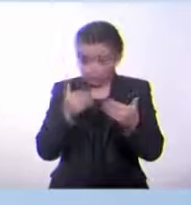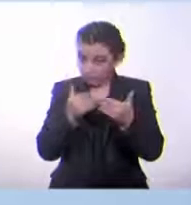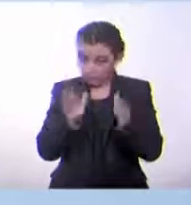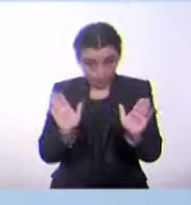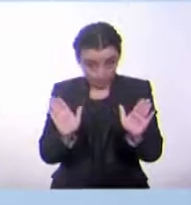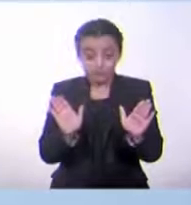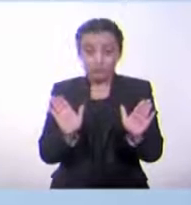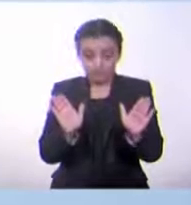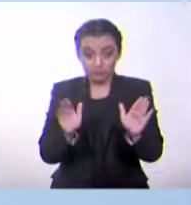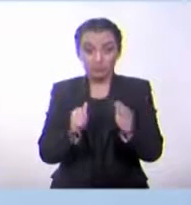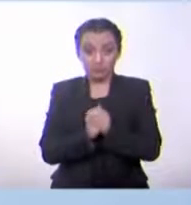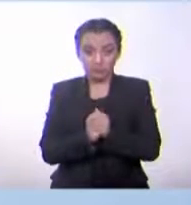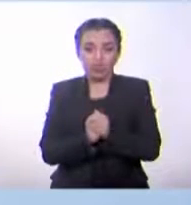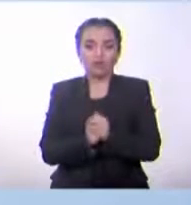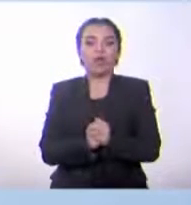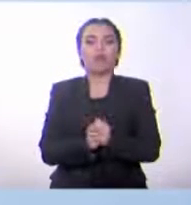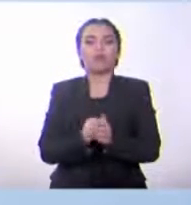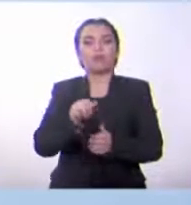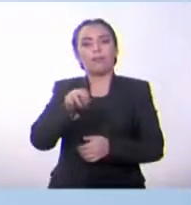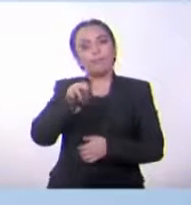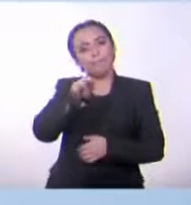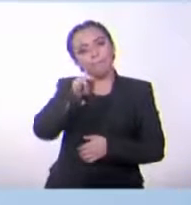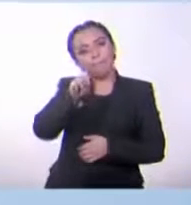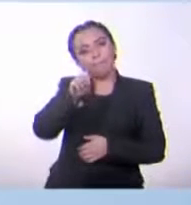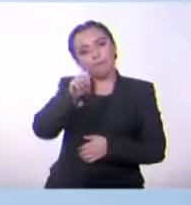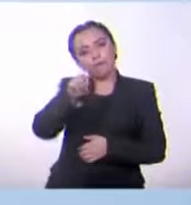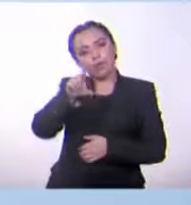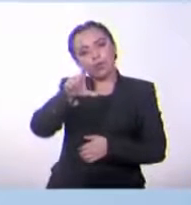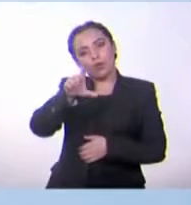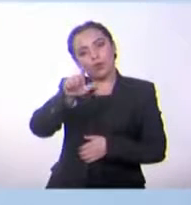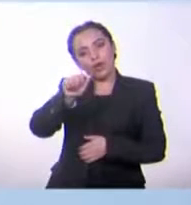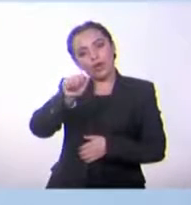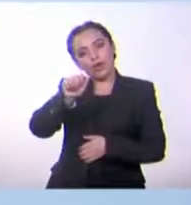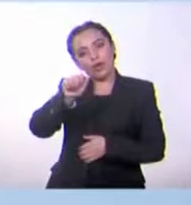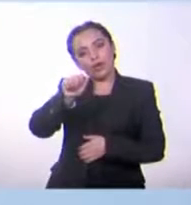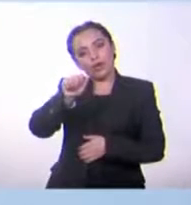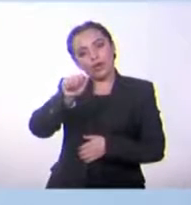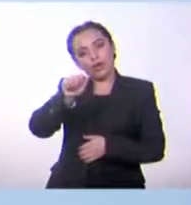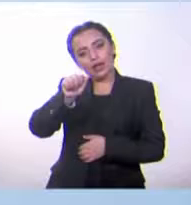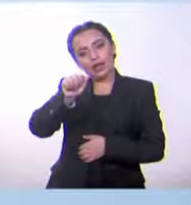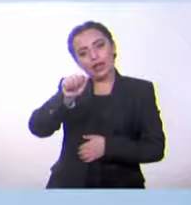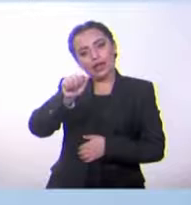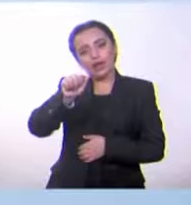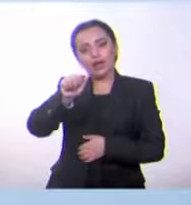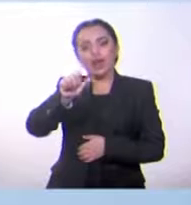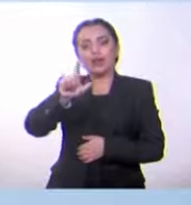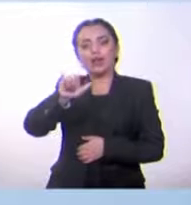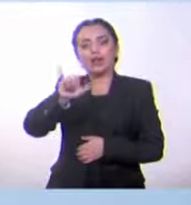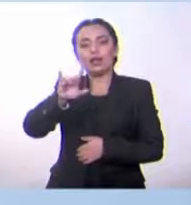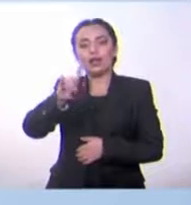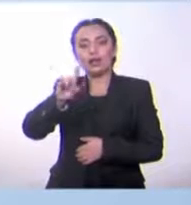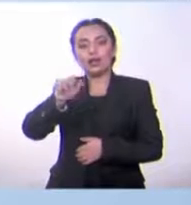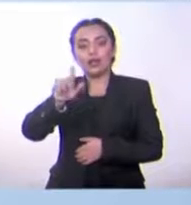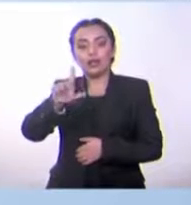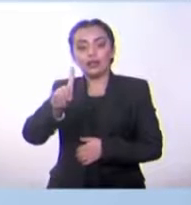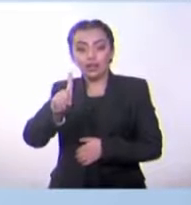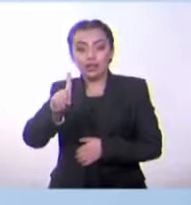es la cantidad en moles de soluto en 1 kilogramo de solvente y se expresa